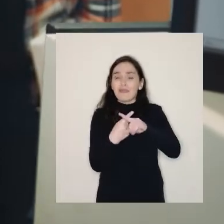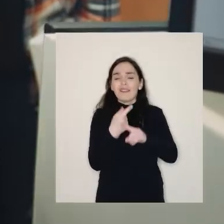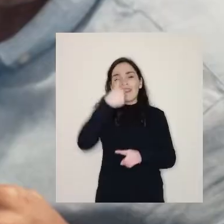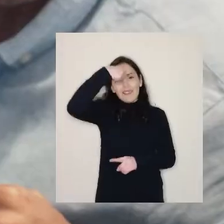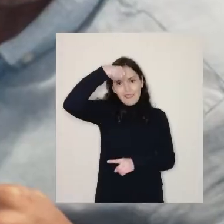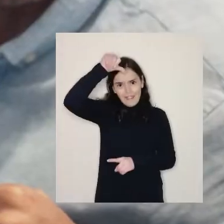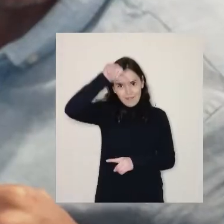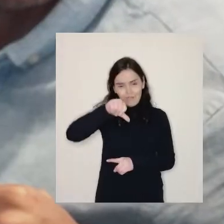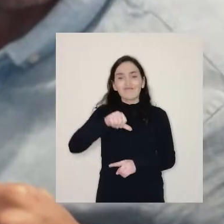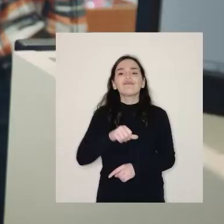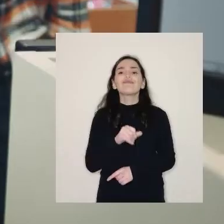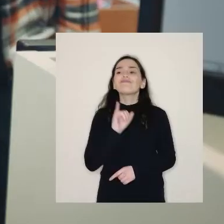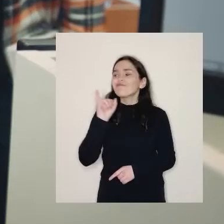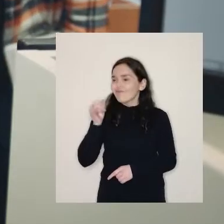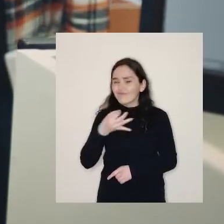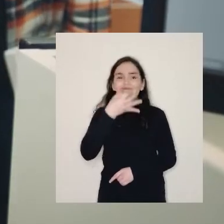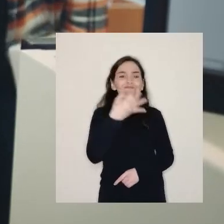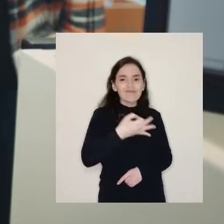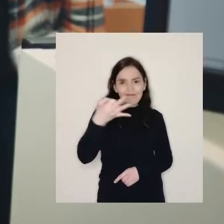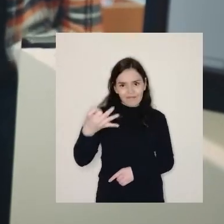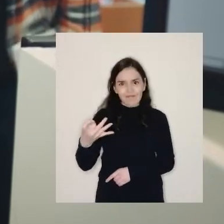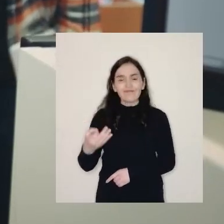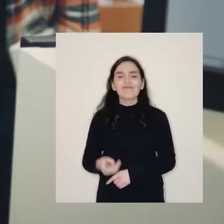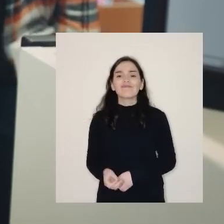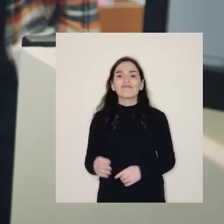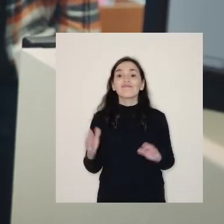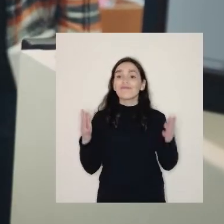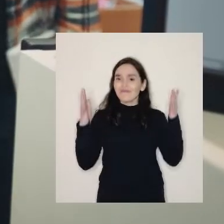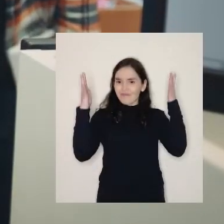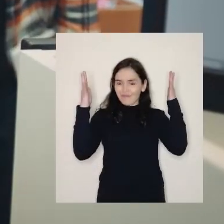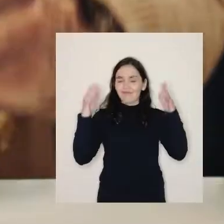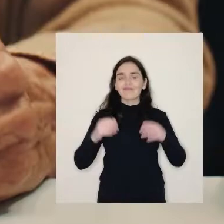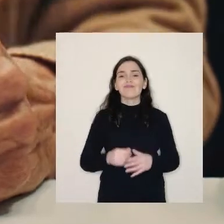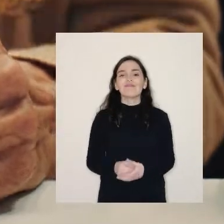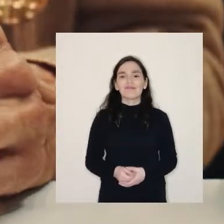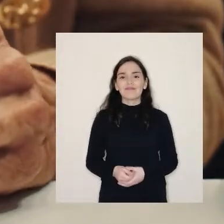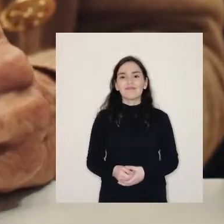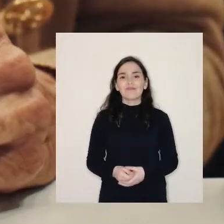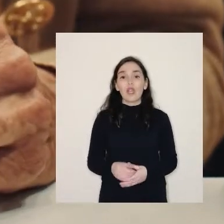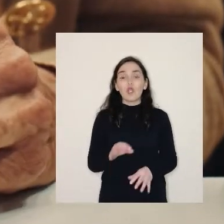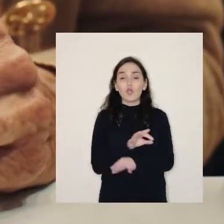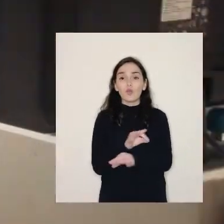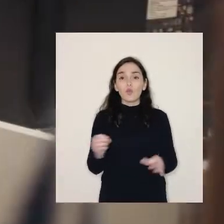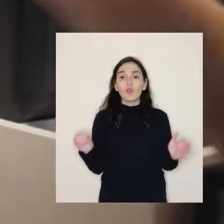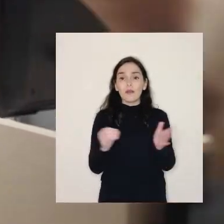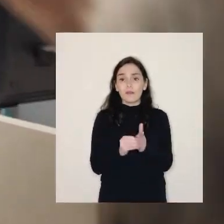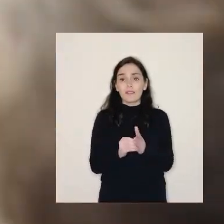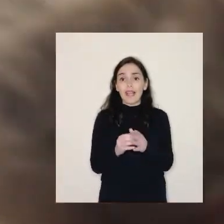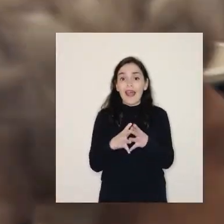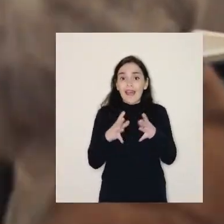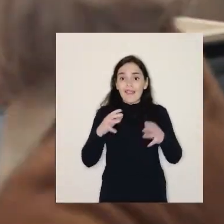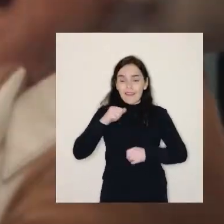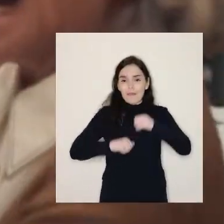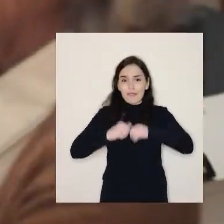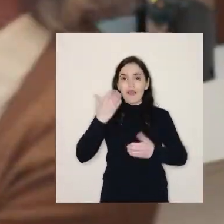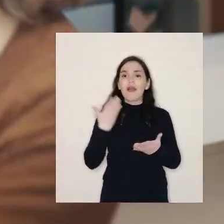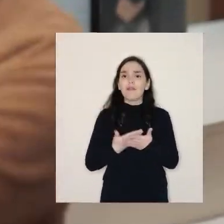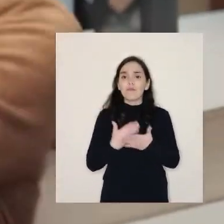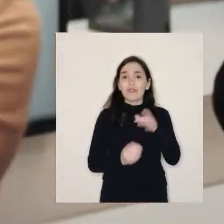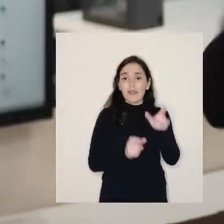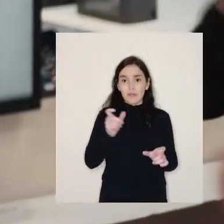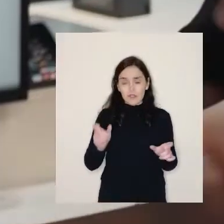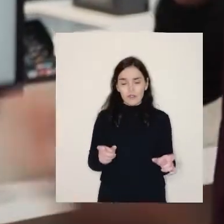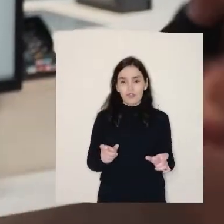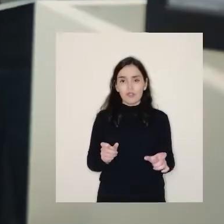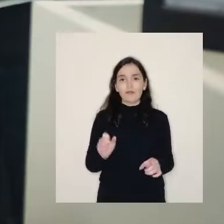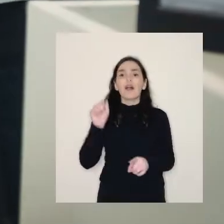que... ¡Sanciona! ¡Exacto! Sí, señor. Para que nunca más las grandes empresas abusen